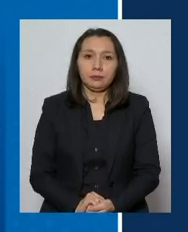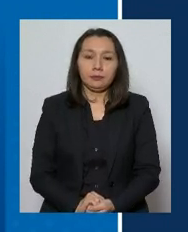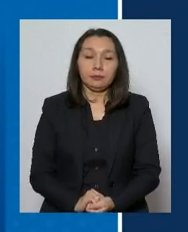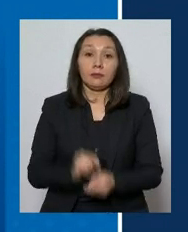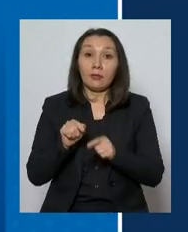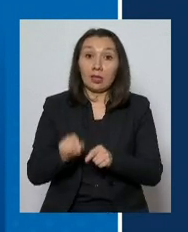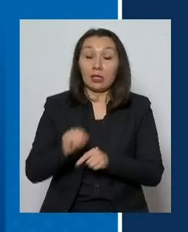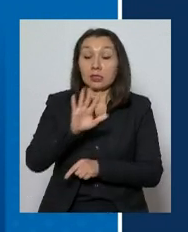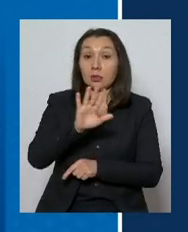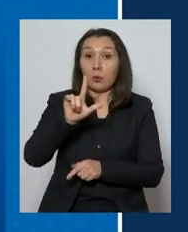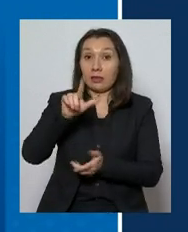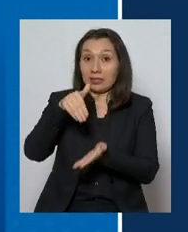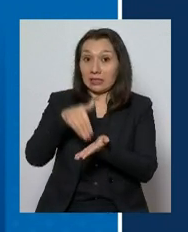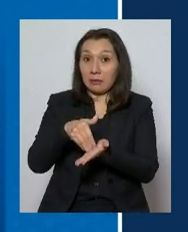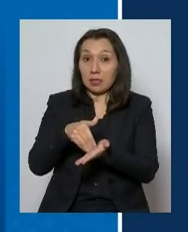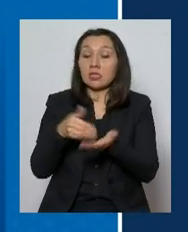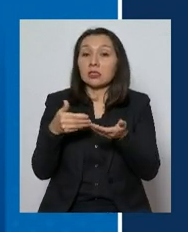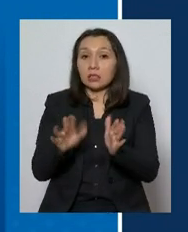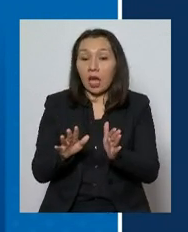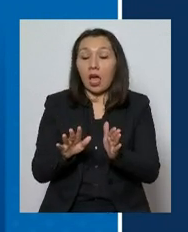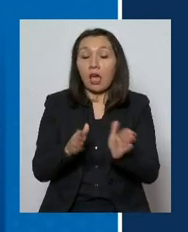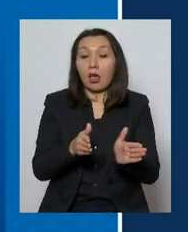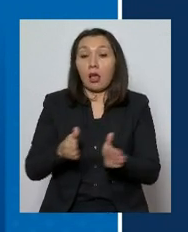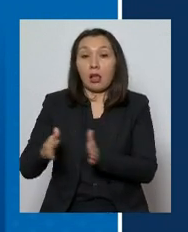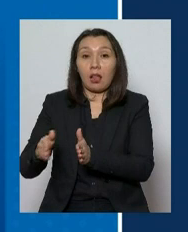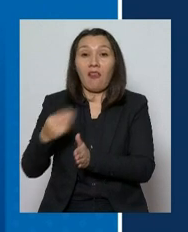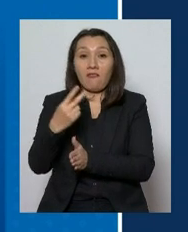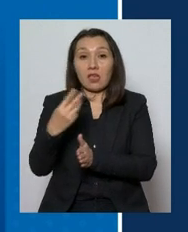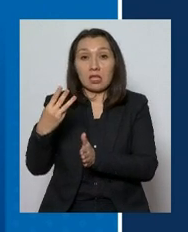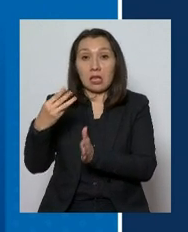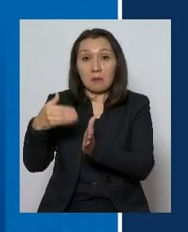De estos 57.000, ya hay